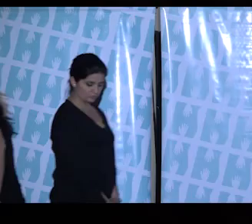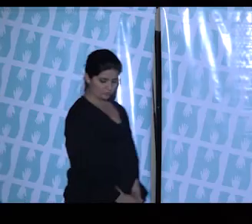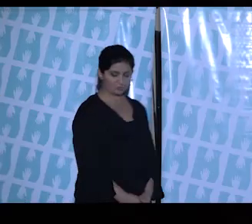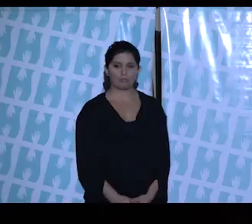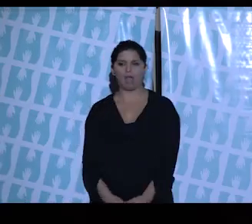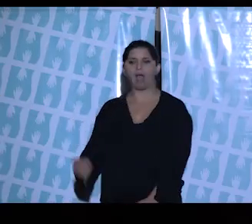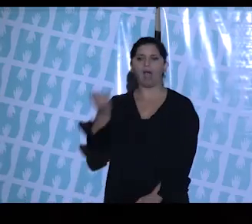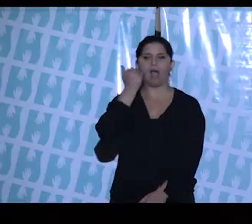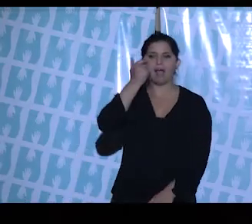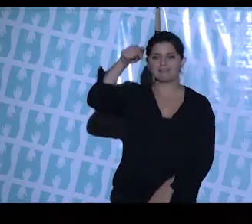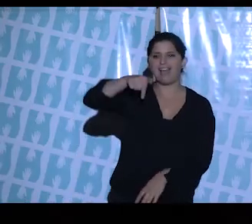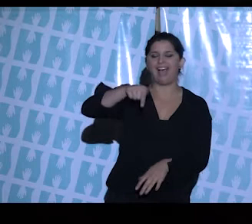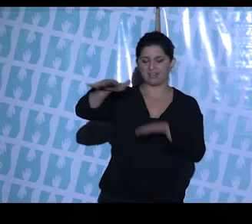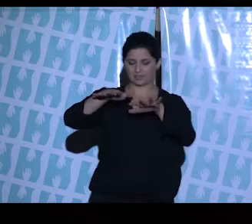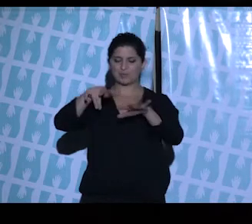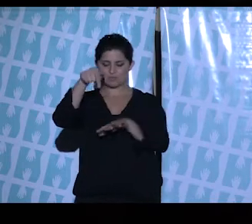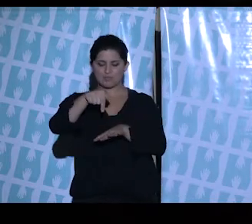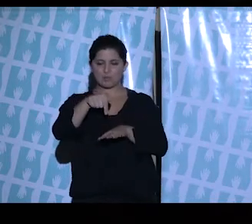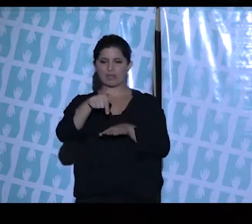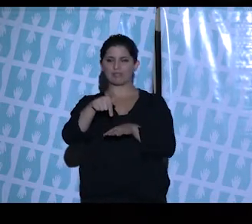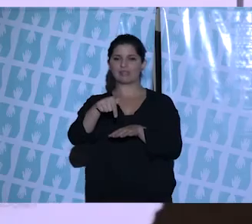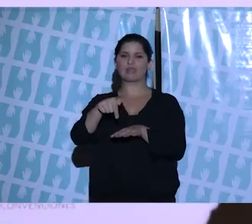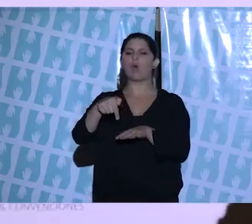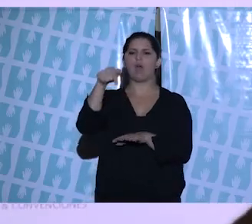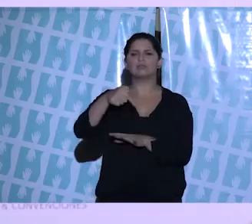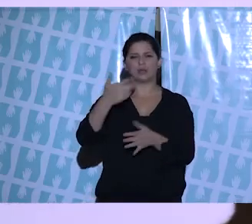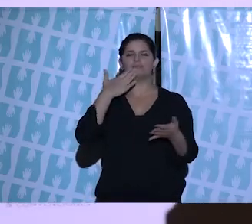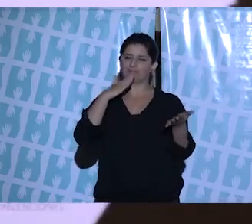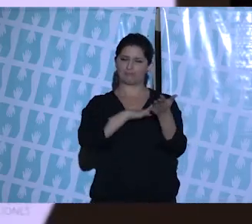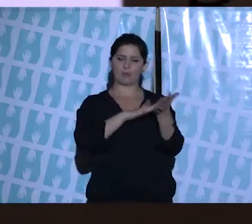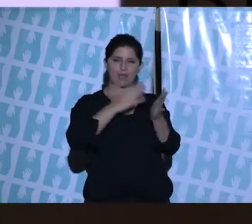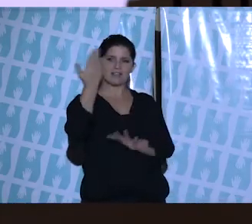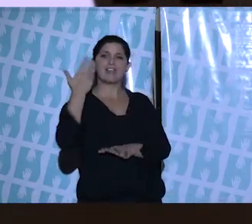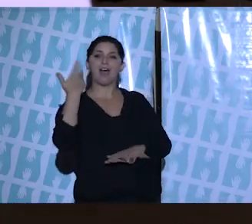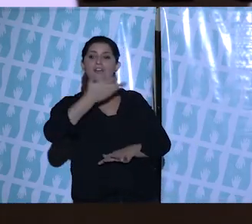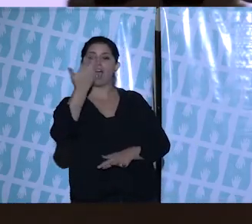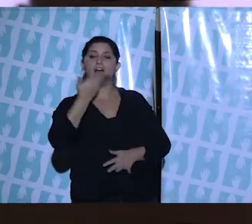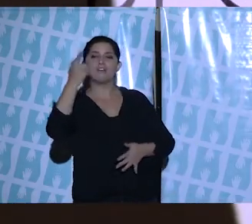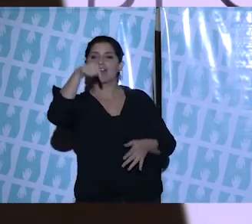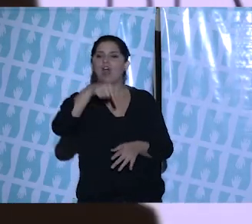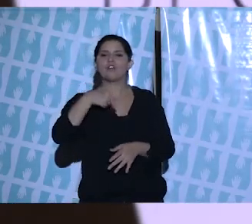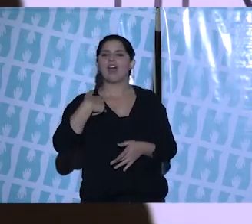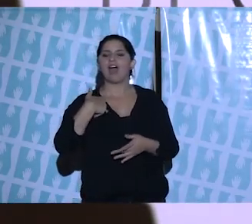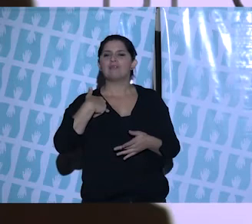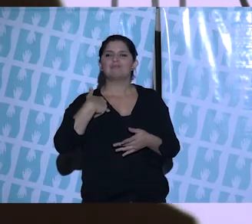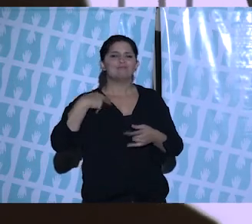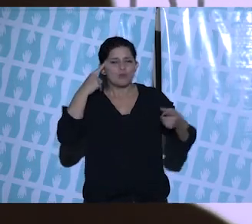Llegamos al presente y yo les prometí que íbamos a hablar de lo que son los desafíos